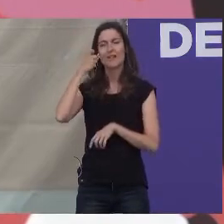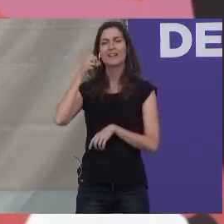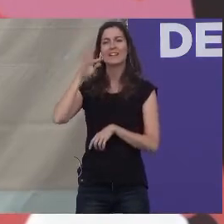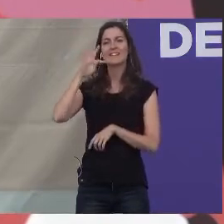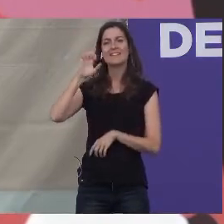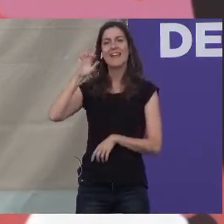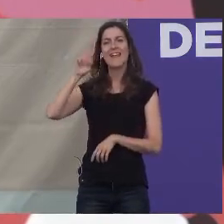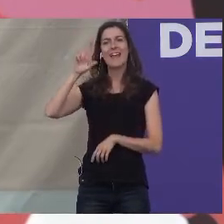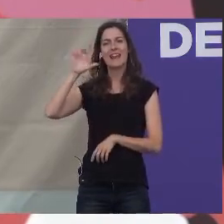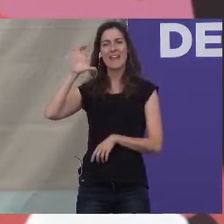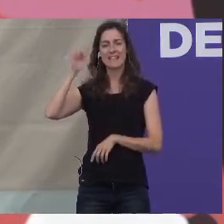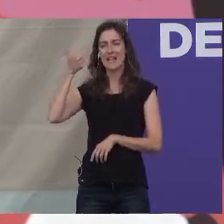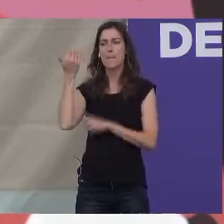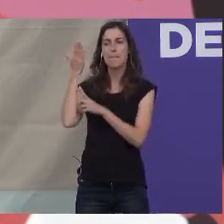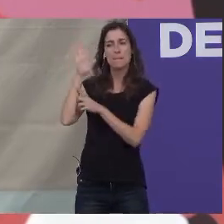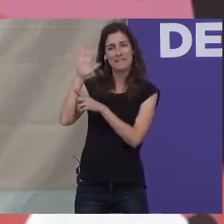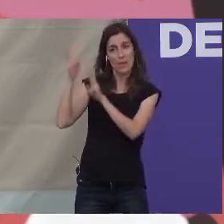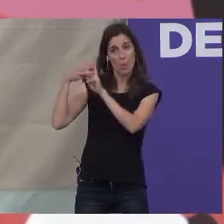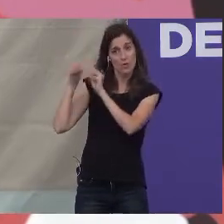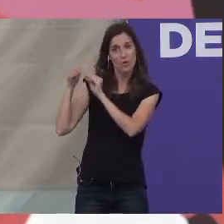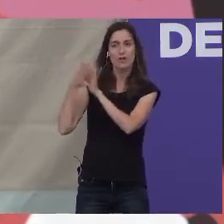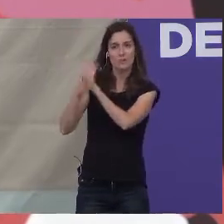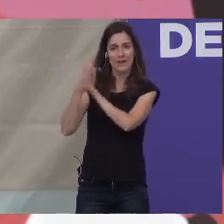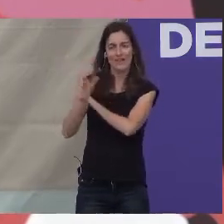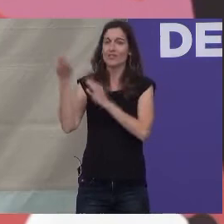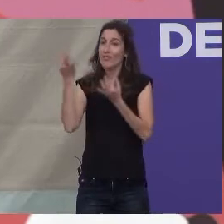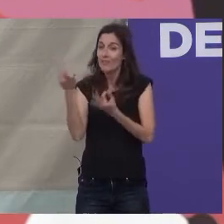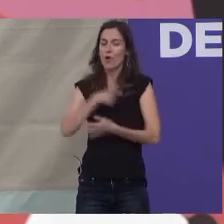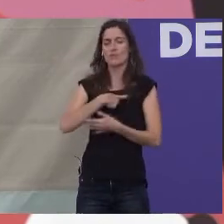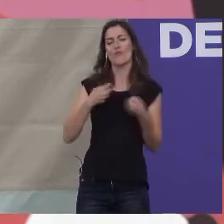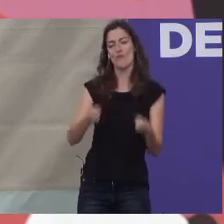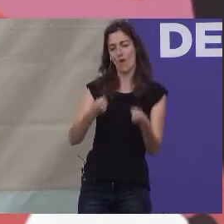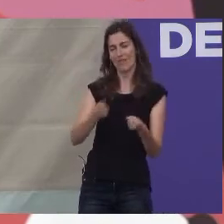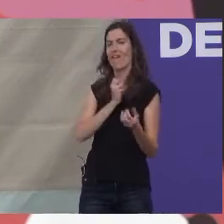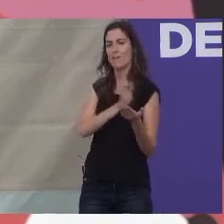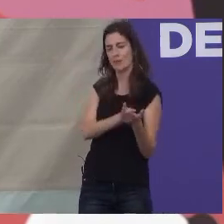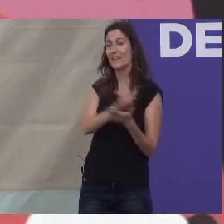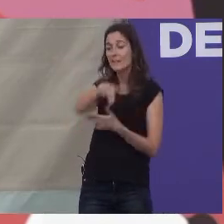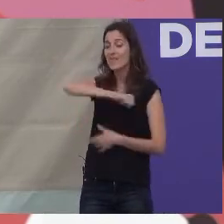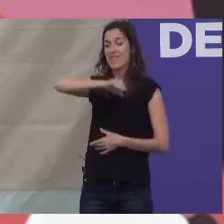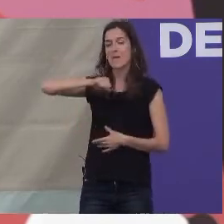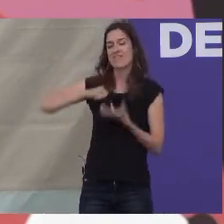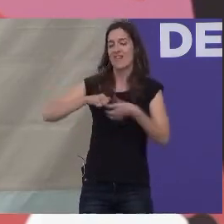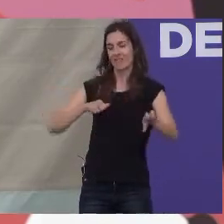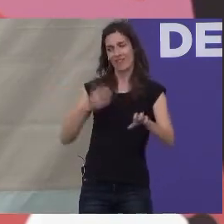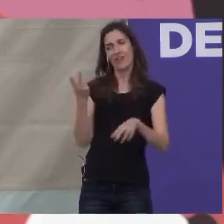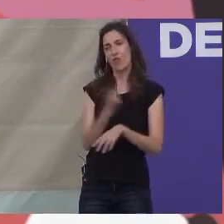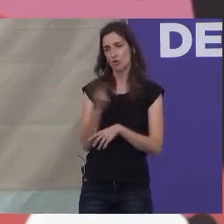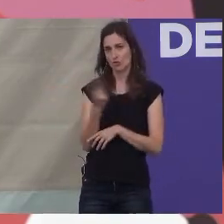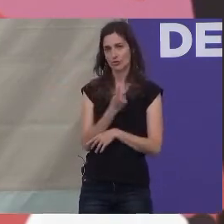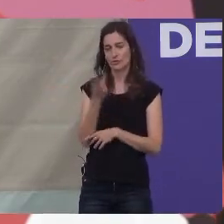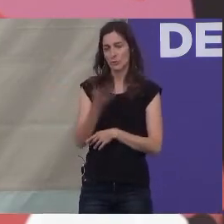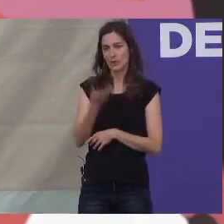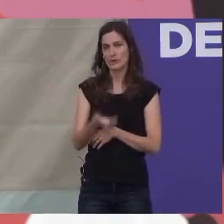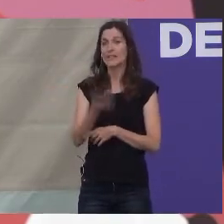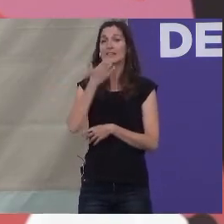web, y tenemos que apostar entonces por una comisión fuerte, pero también independiente, ambas cosas. De